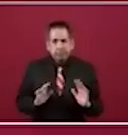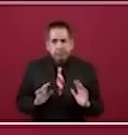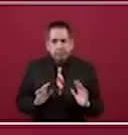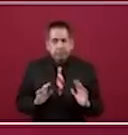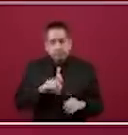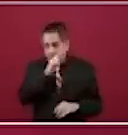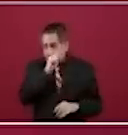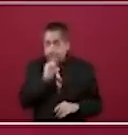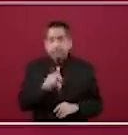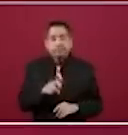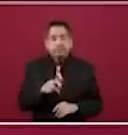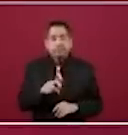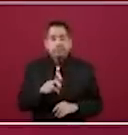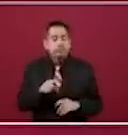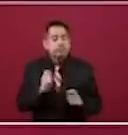también